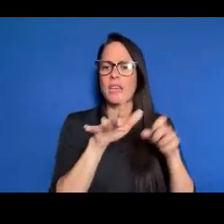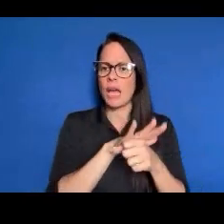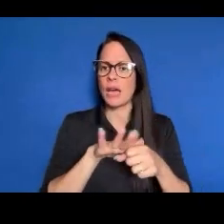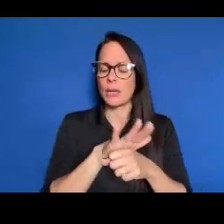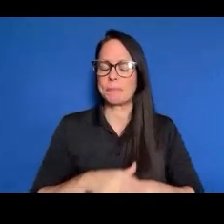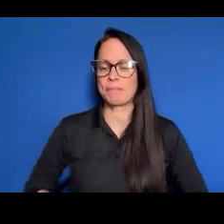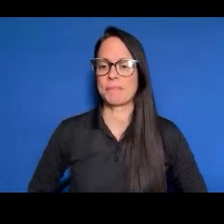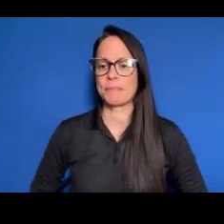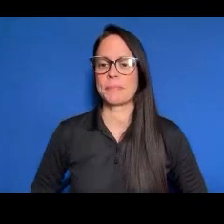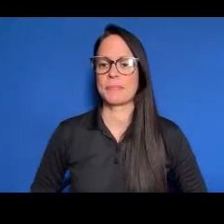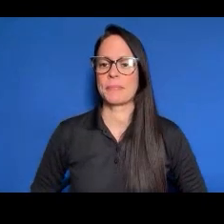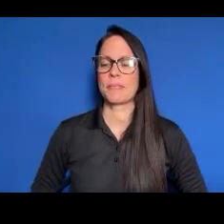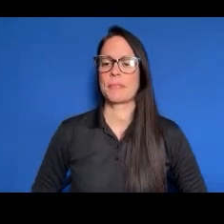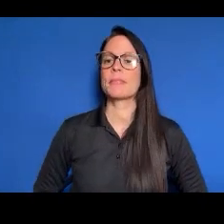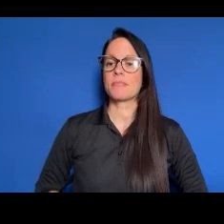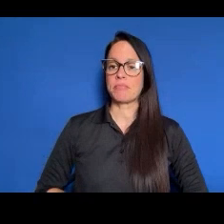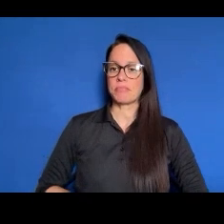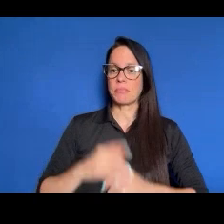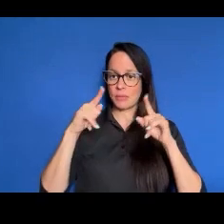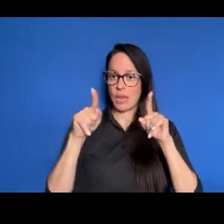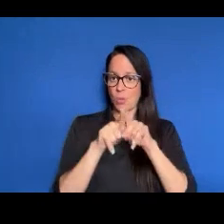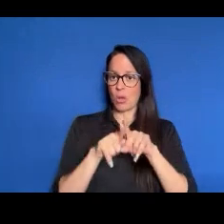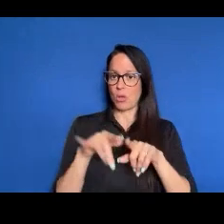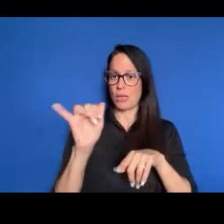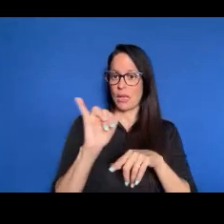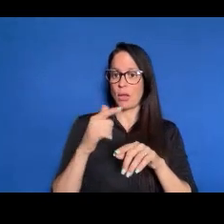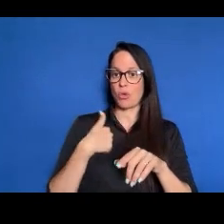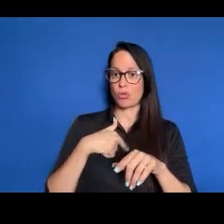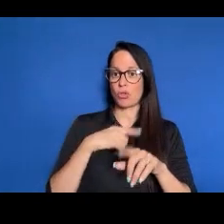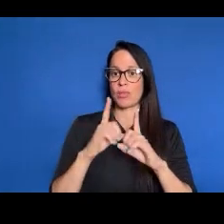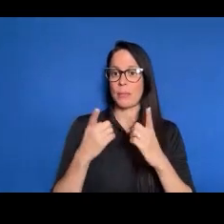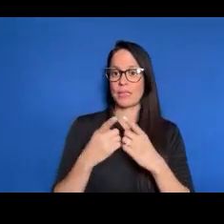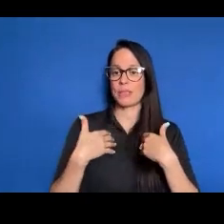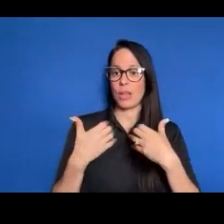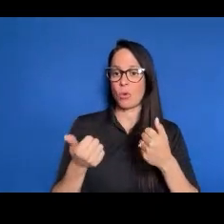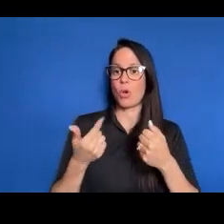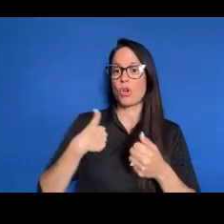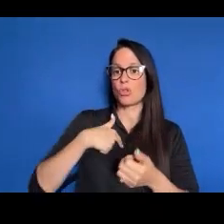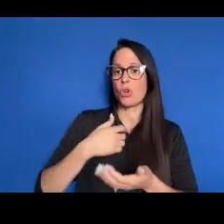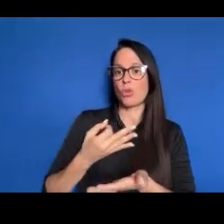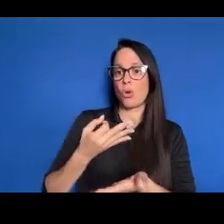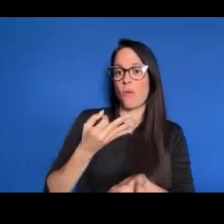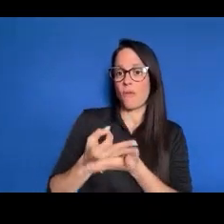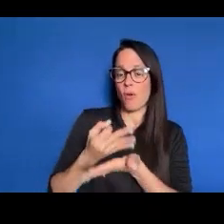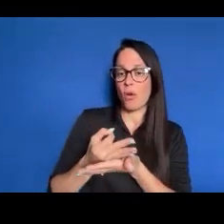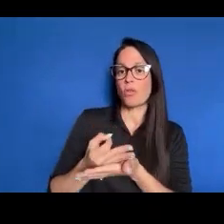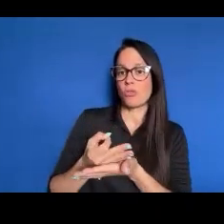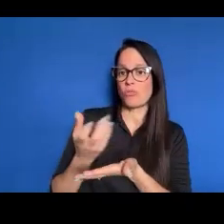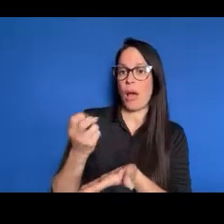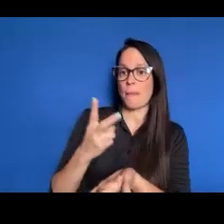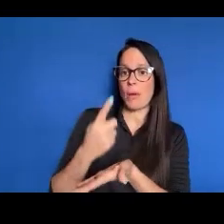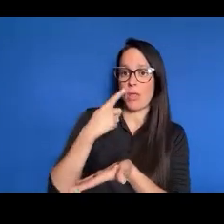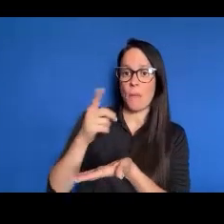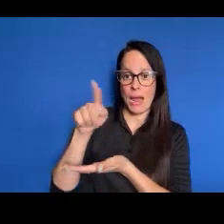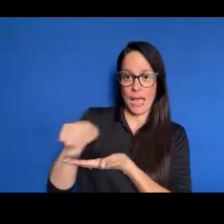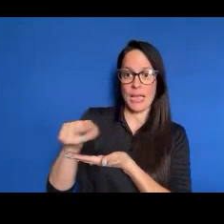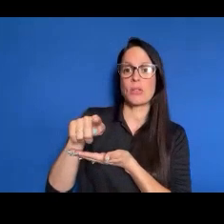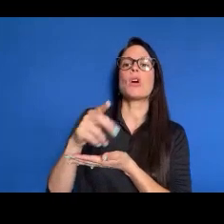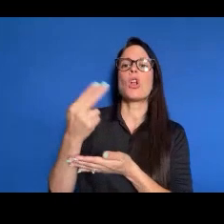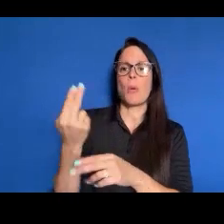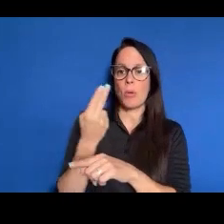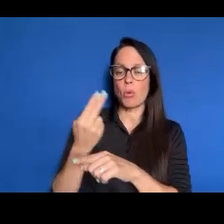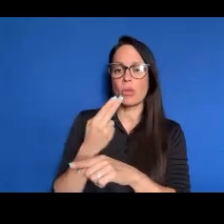esa misma línea, porque también nosotros como Departamento de Salud tenemos unos fondos asignados adicionales a estos, ¿verdad? Que también se están utilizando para cubrir